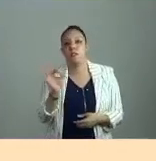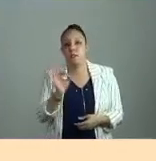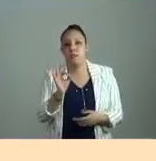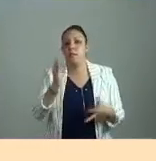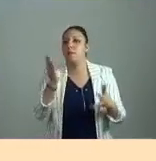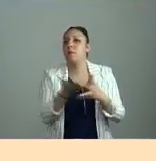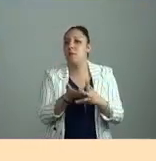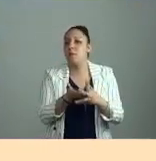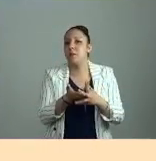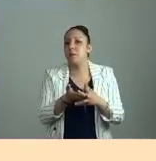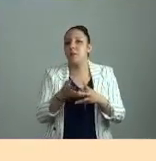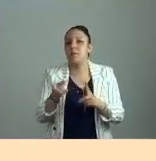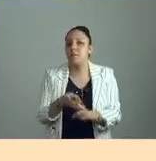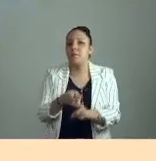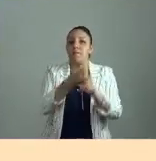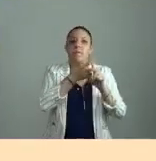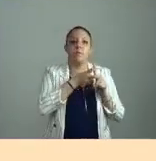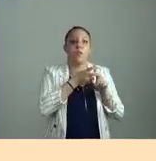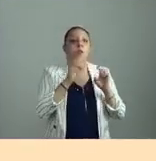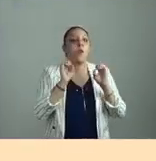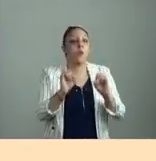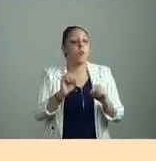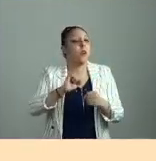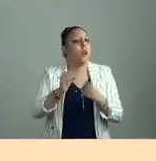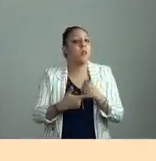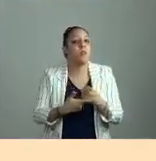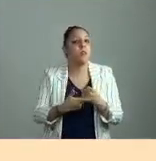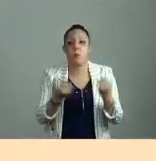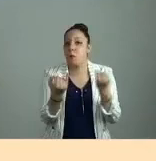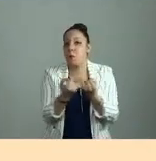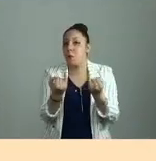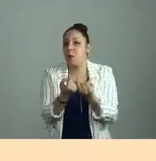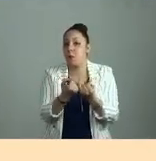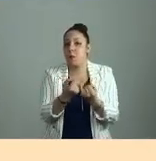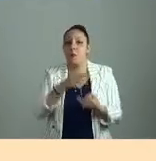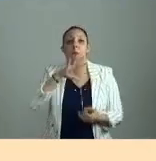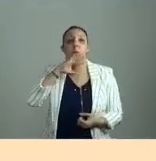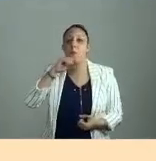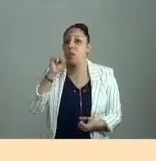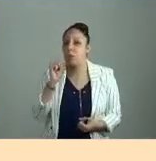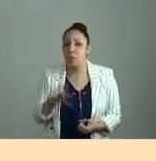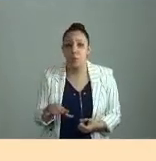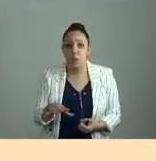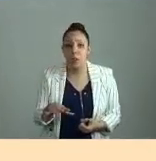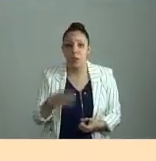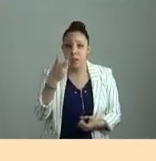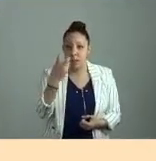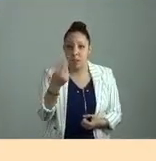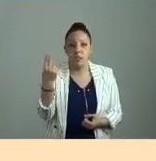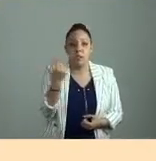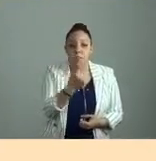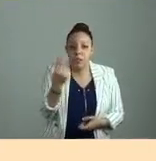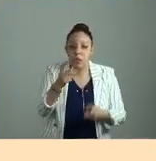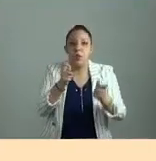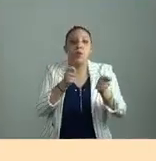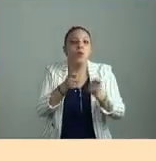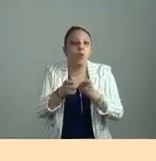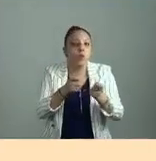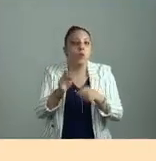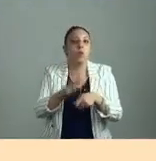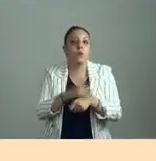organizar de recoger la basura porque ese no hay epidemia de dengue viva que te van a matar